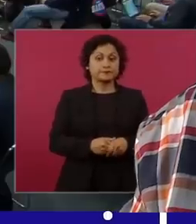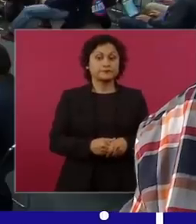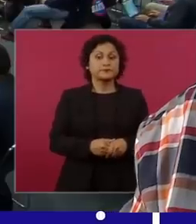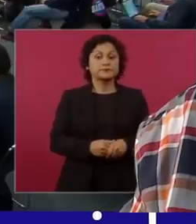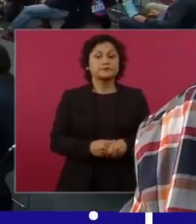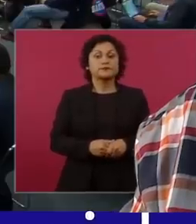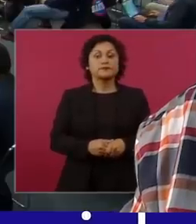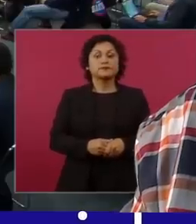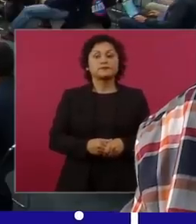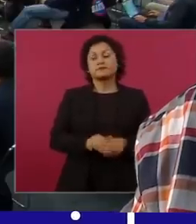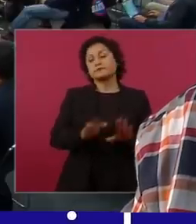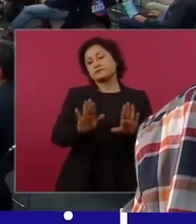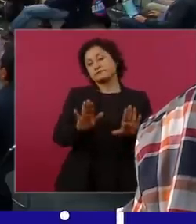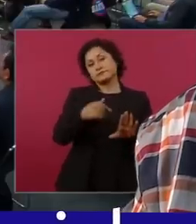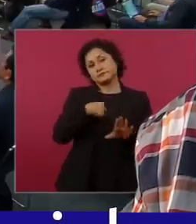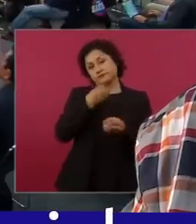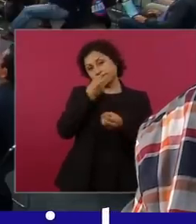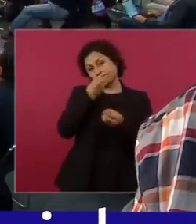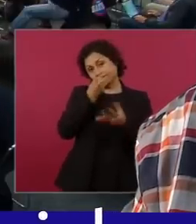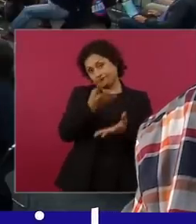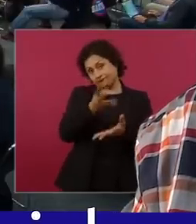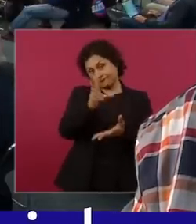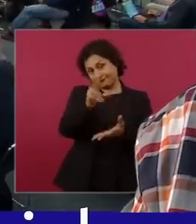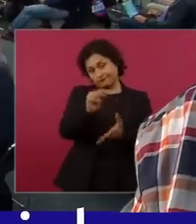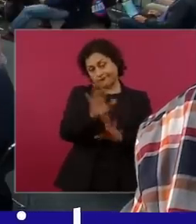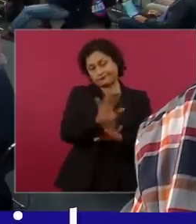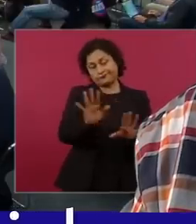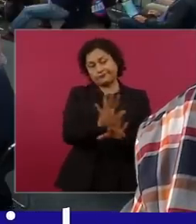No quiero hablar de eso, nada más es explicar.